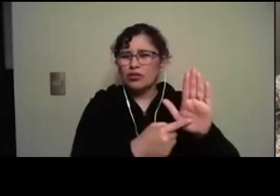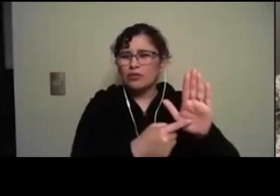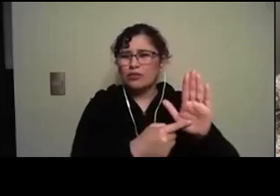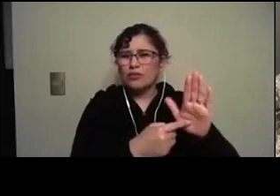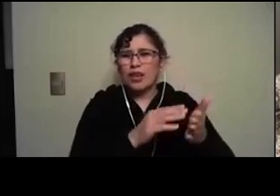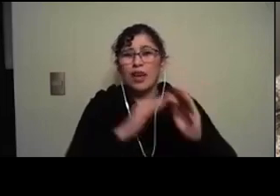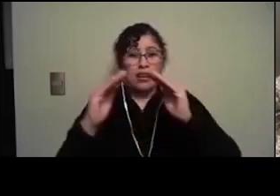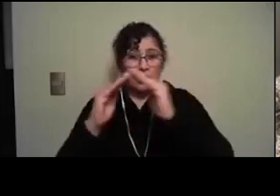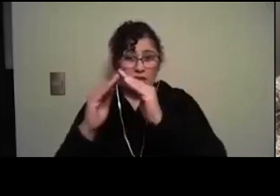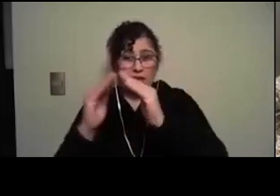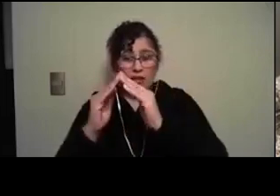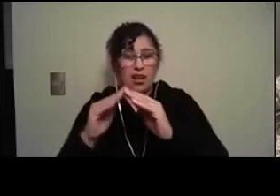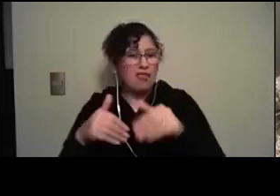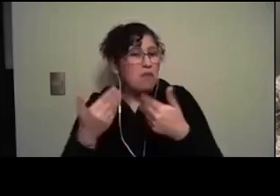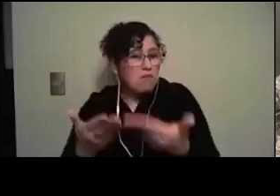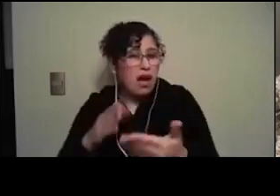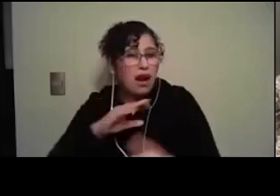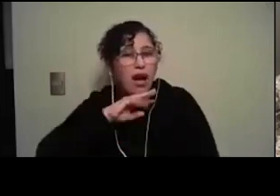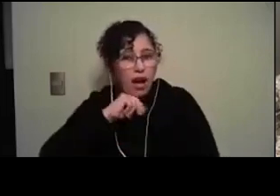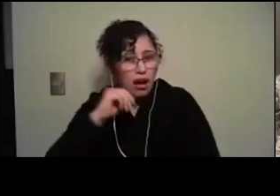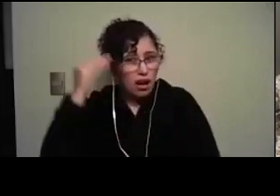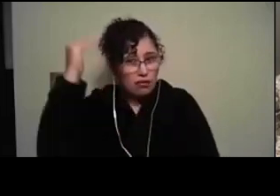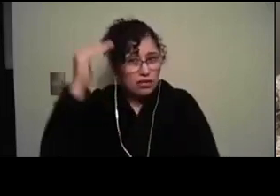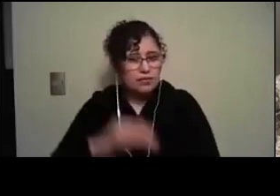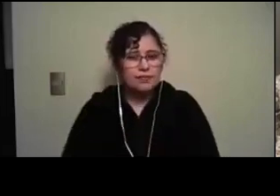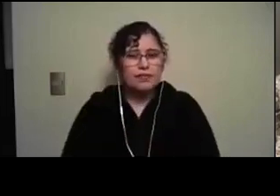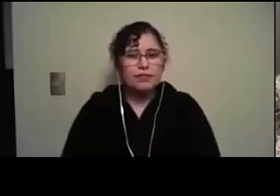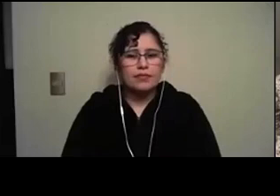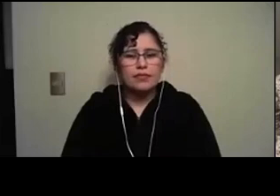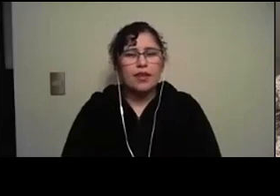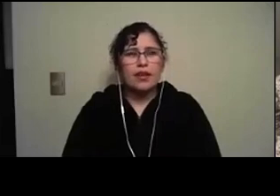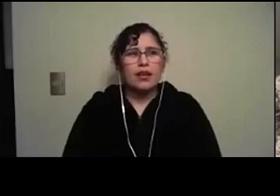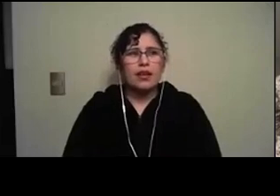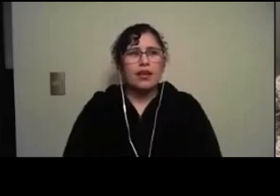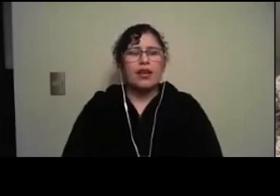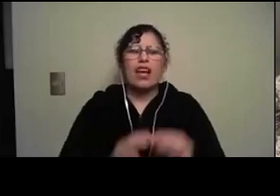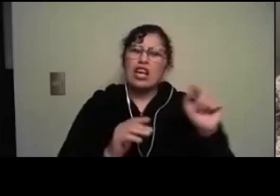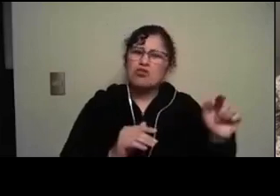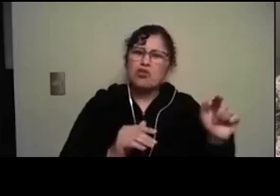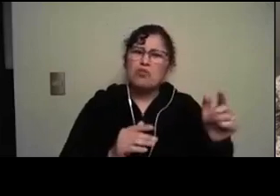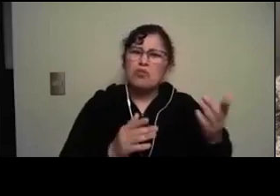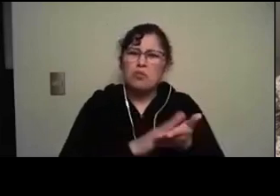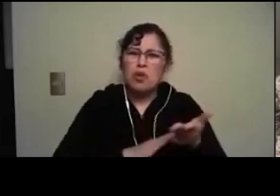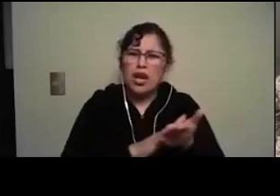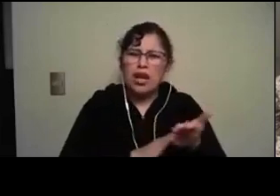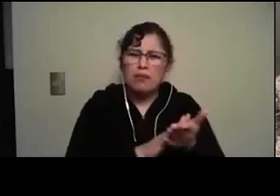centros, ¿no estará como enfocada en que siempre se dan como preferidos cuidadores particulares?